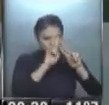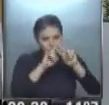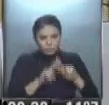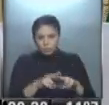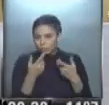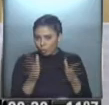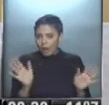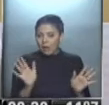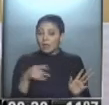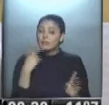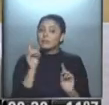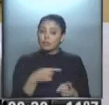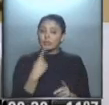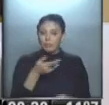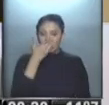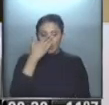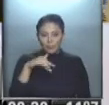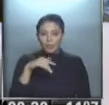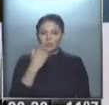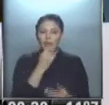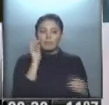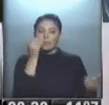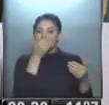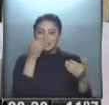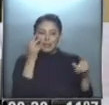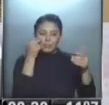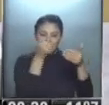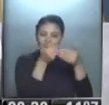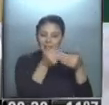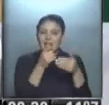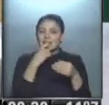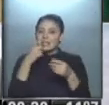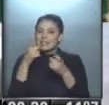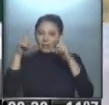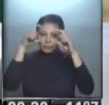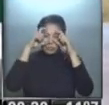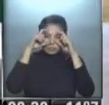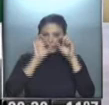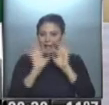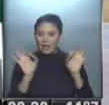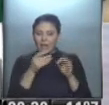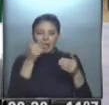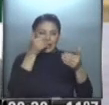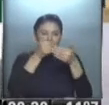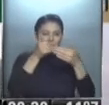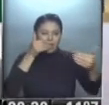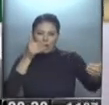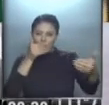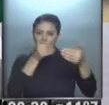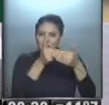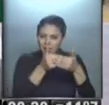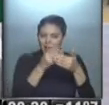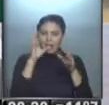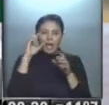de rutina, hacemos el examen de la agudeza visual, sin corrección, con corrección, de lejos, de cerca, la presión